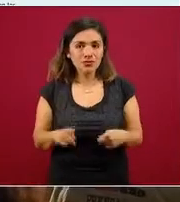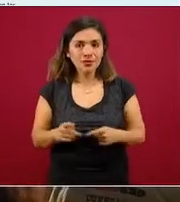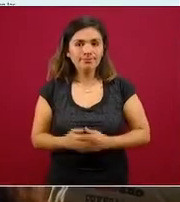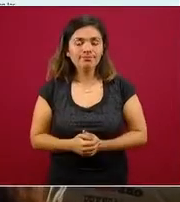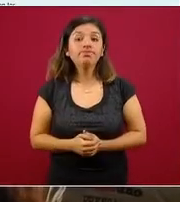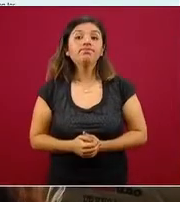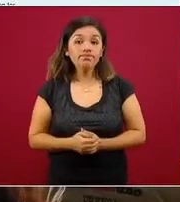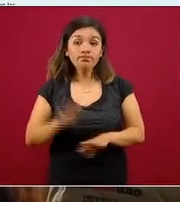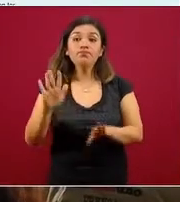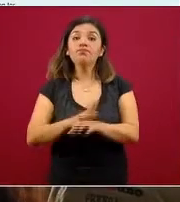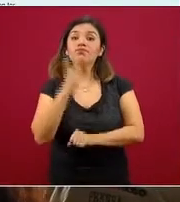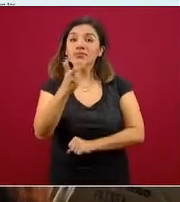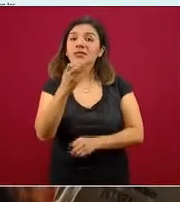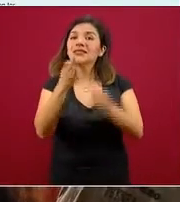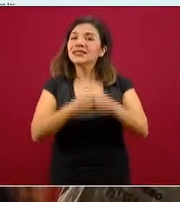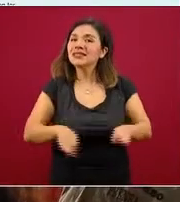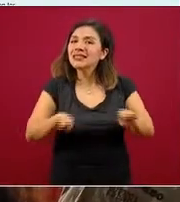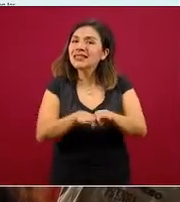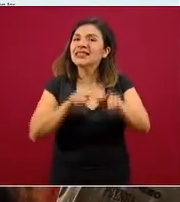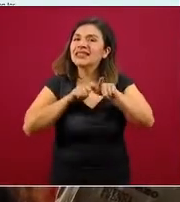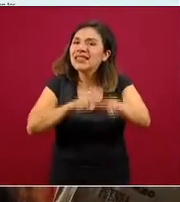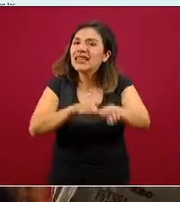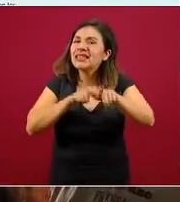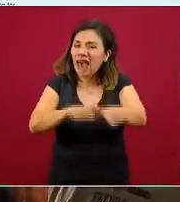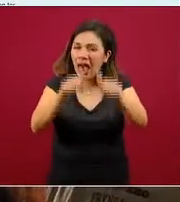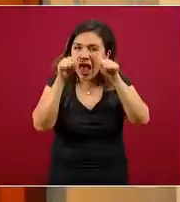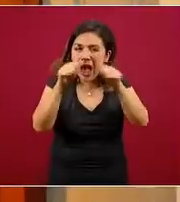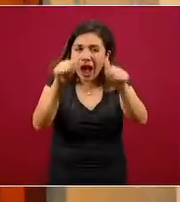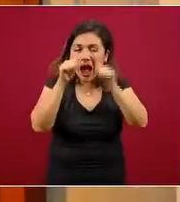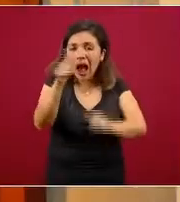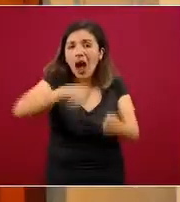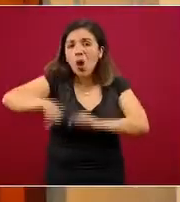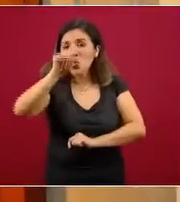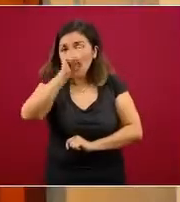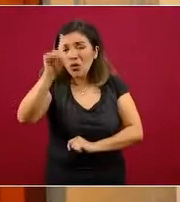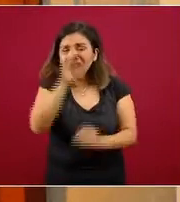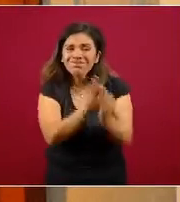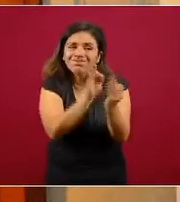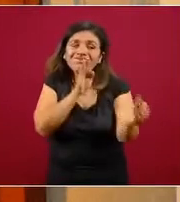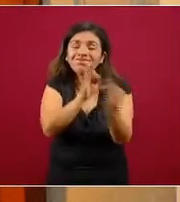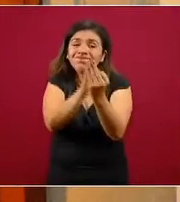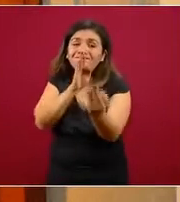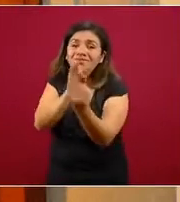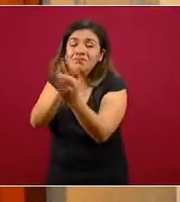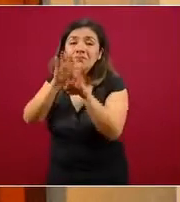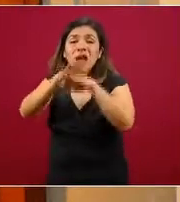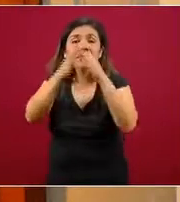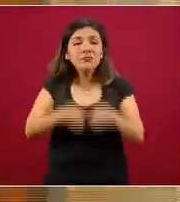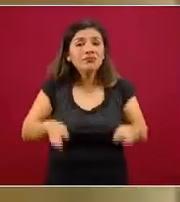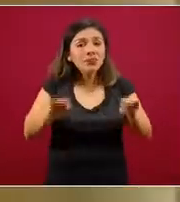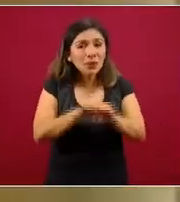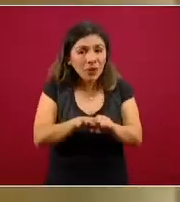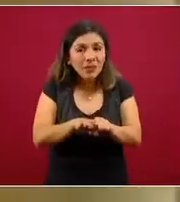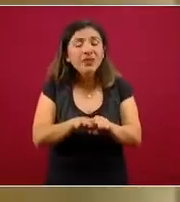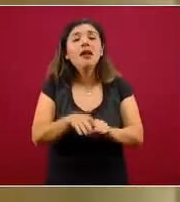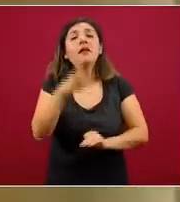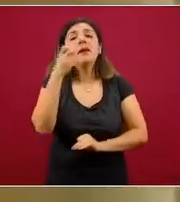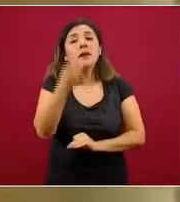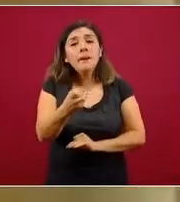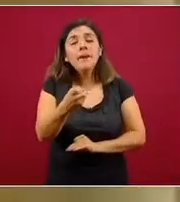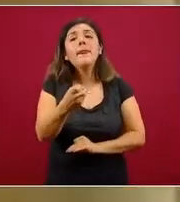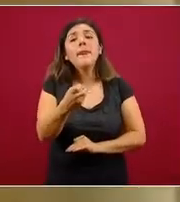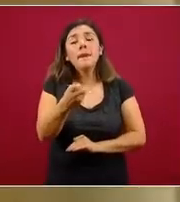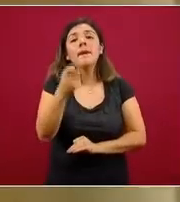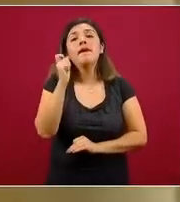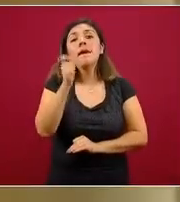24.324. Por eso es importante continuar atendiendo a las medidas de distanciamiento social, de sana distancia